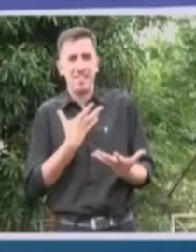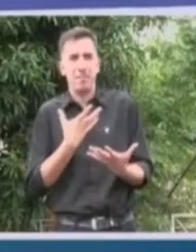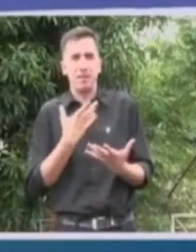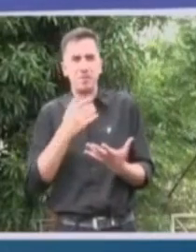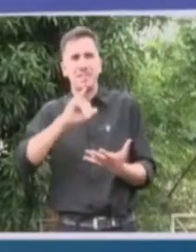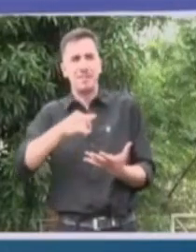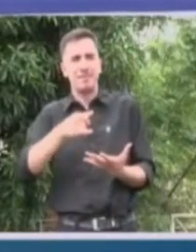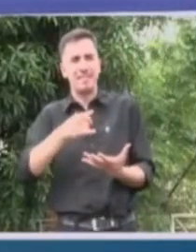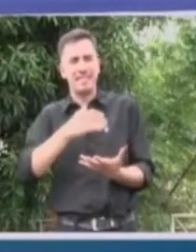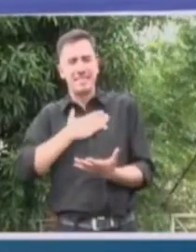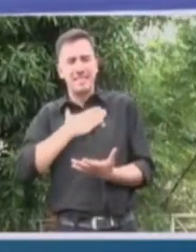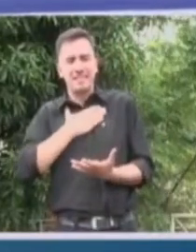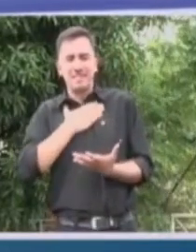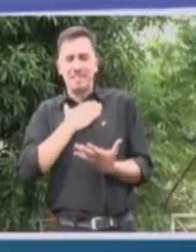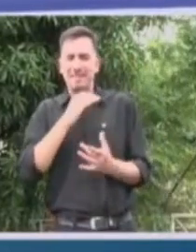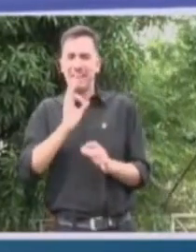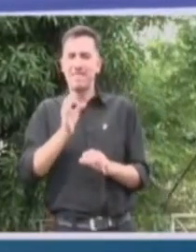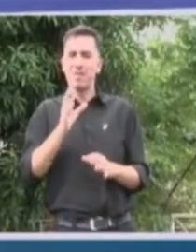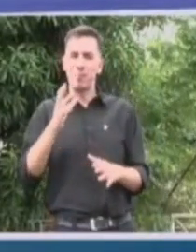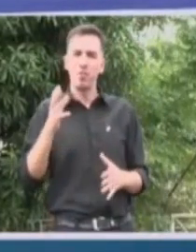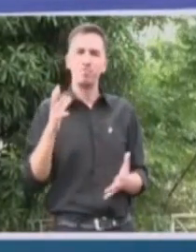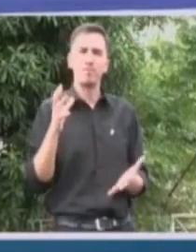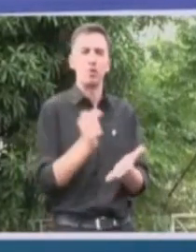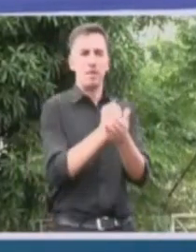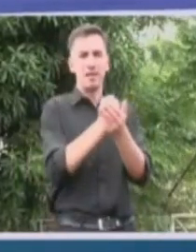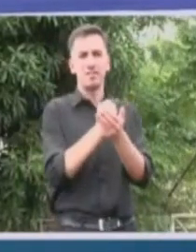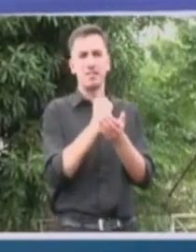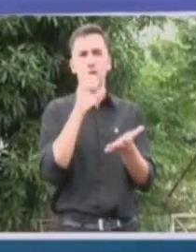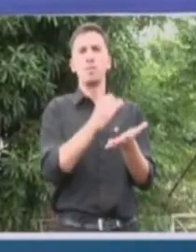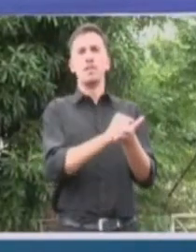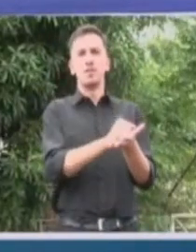como decíamos hace un ratito, de poder recuperar nuestras islas.